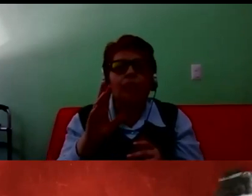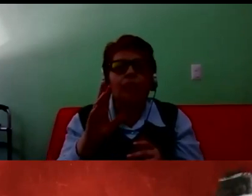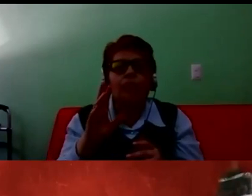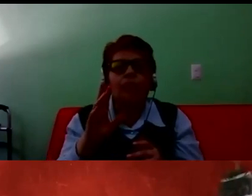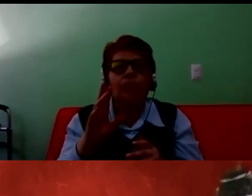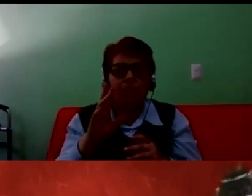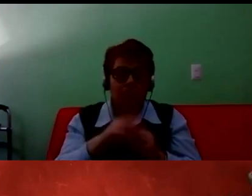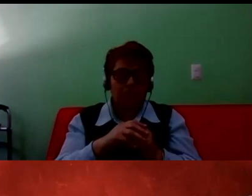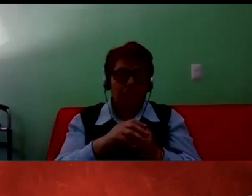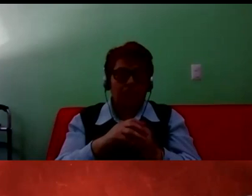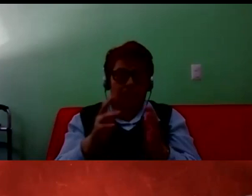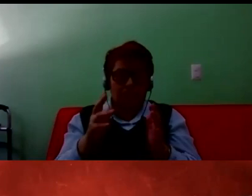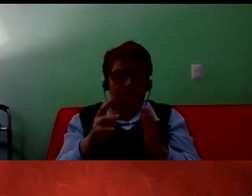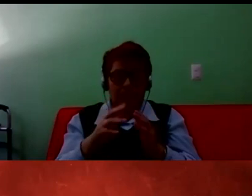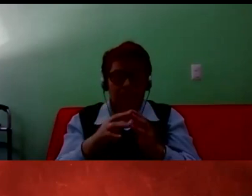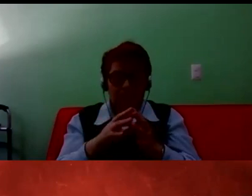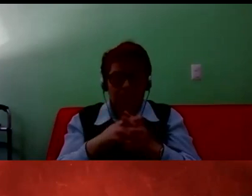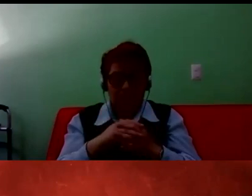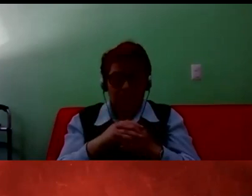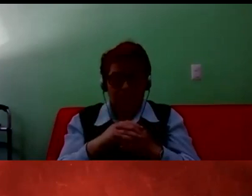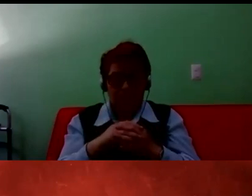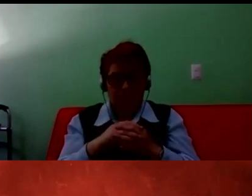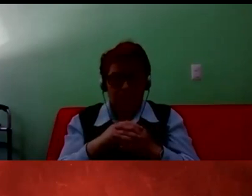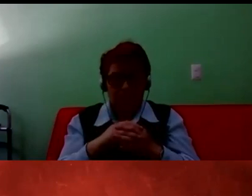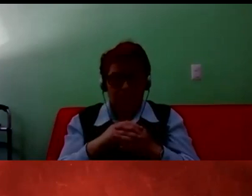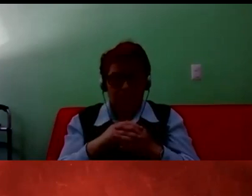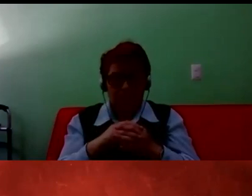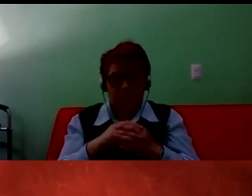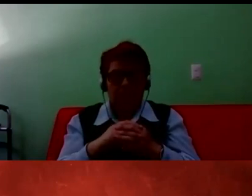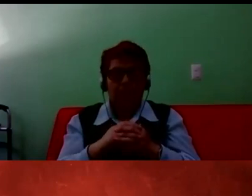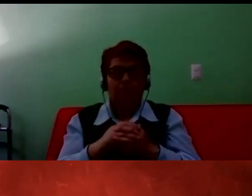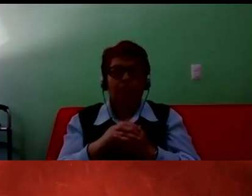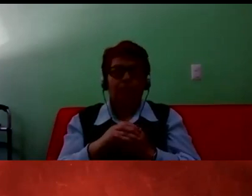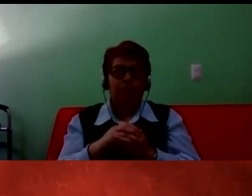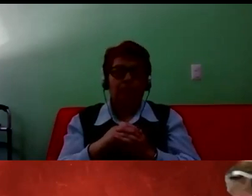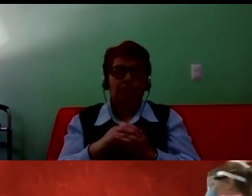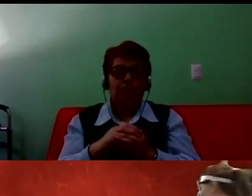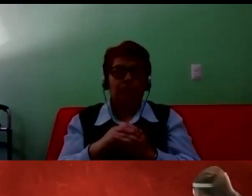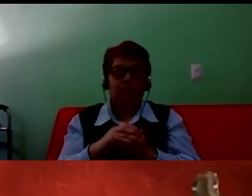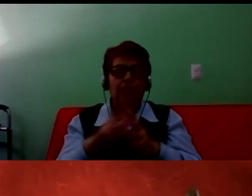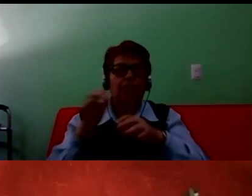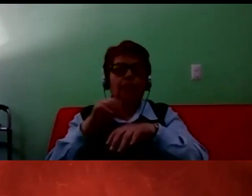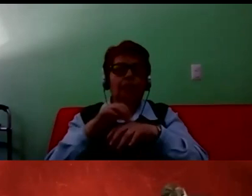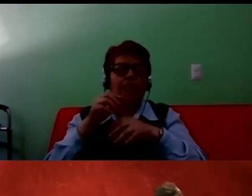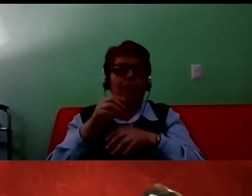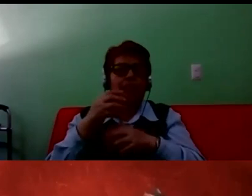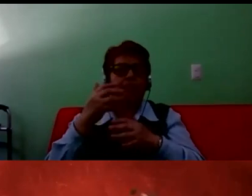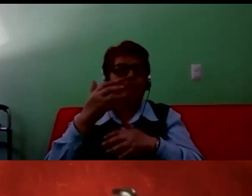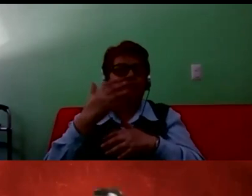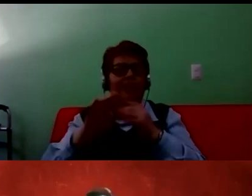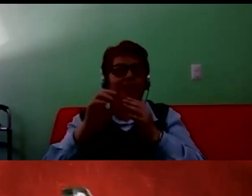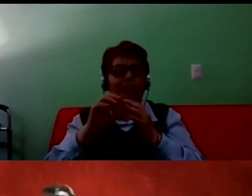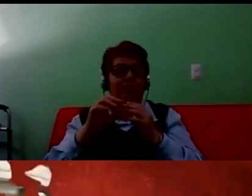Por instrucciones de la presidencia, procedemos al desahogo del punto 10 del orden del día relativo a los